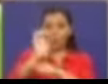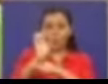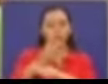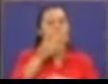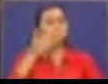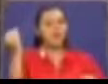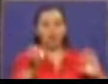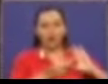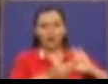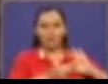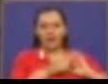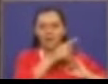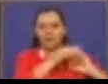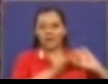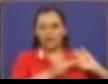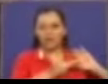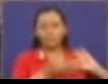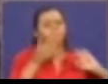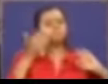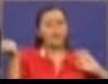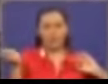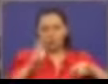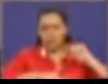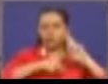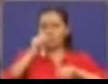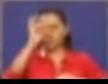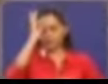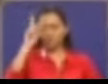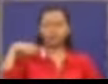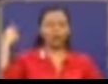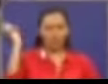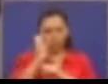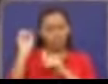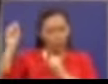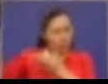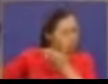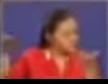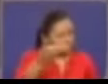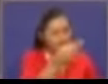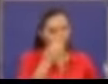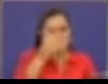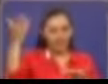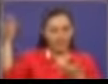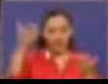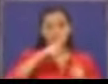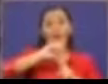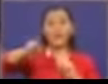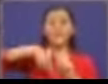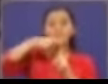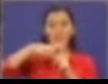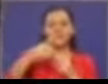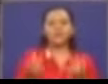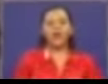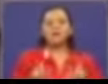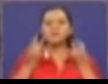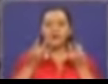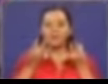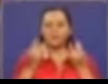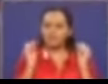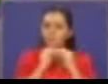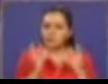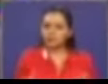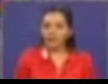mejor equipado, la mejor infraestructura, y se suma al trabajo que hacemos en cuanto a calidad.